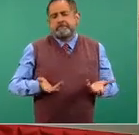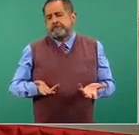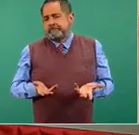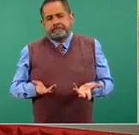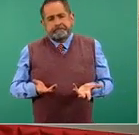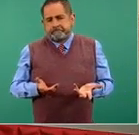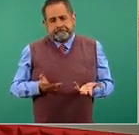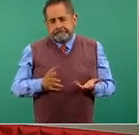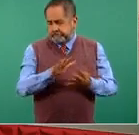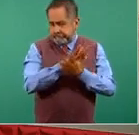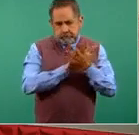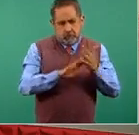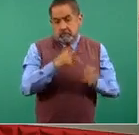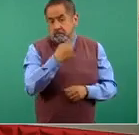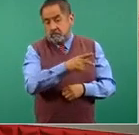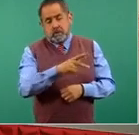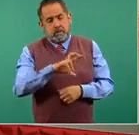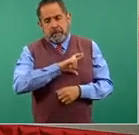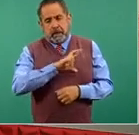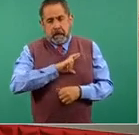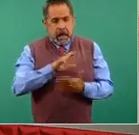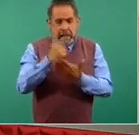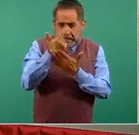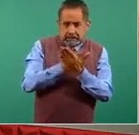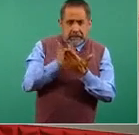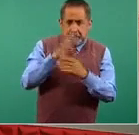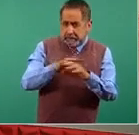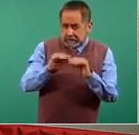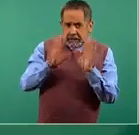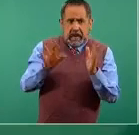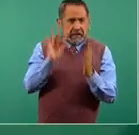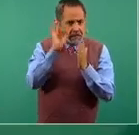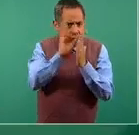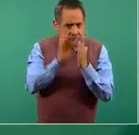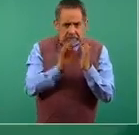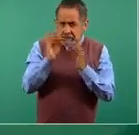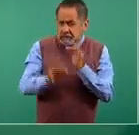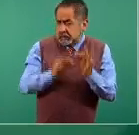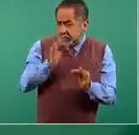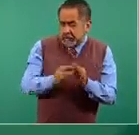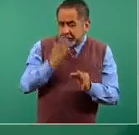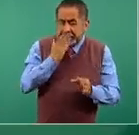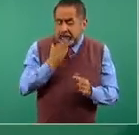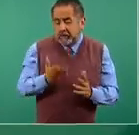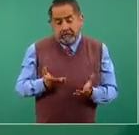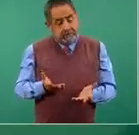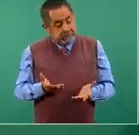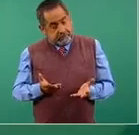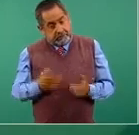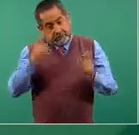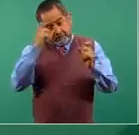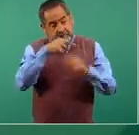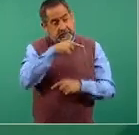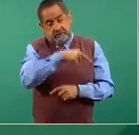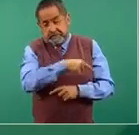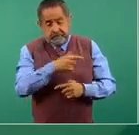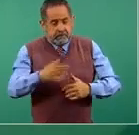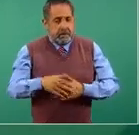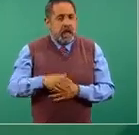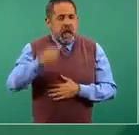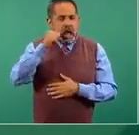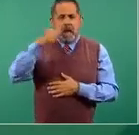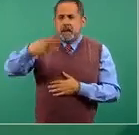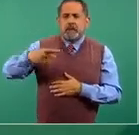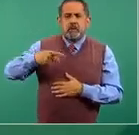el sector privado tener listas claras, listas depuradas, listas actualizadas y desde luego esto es un reto. Ayer